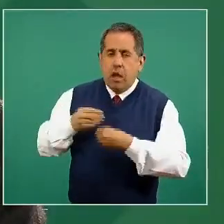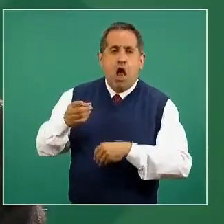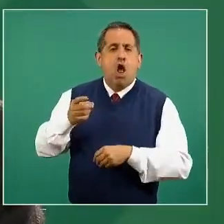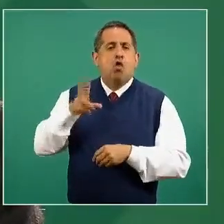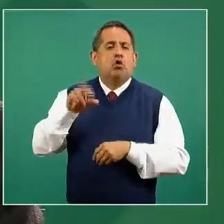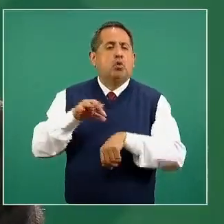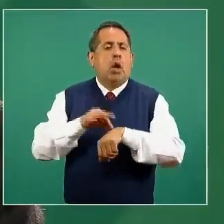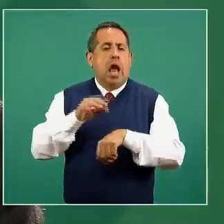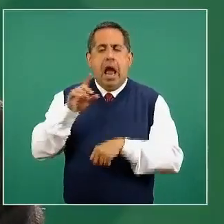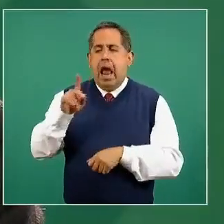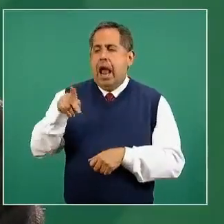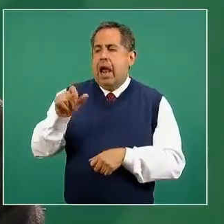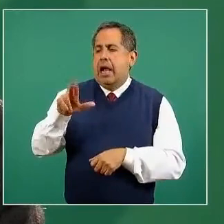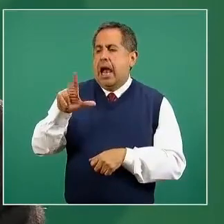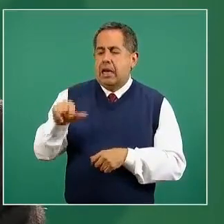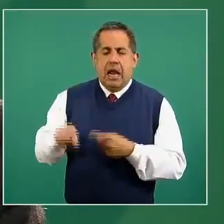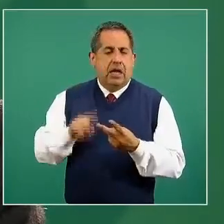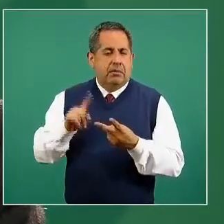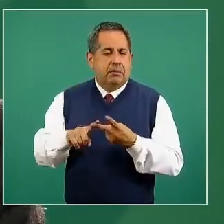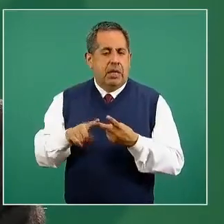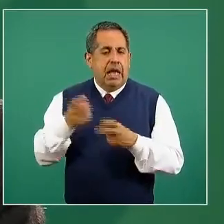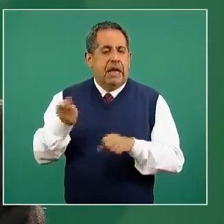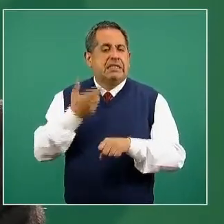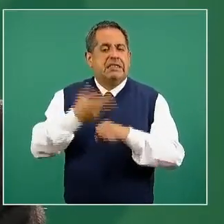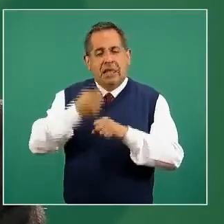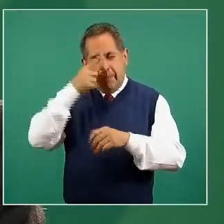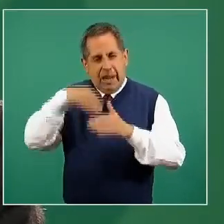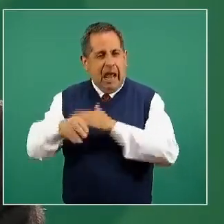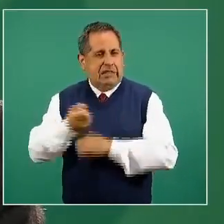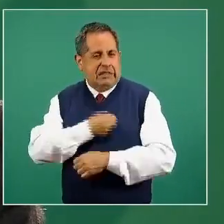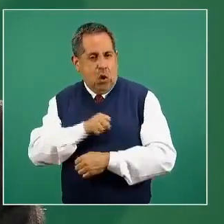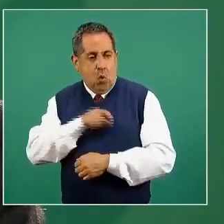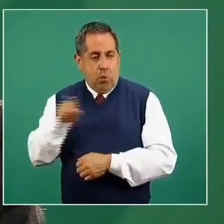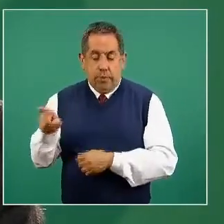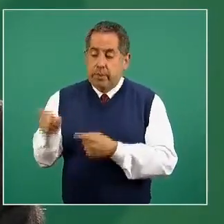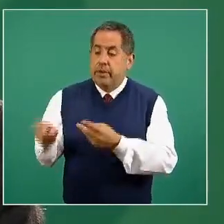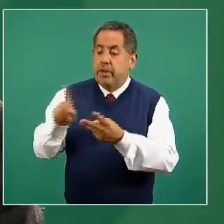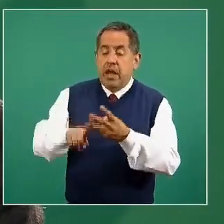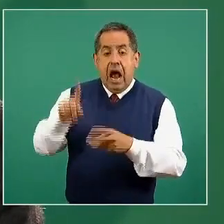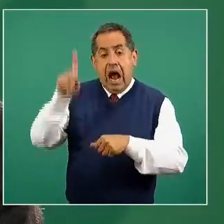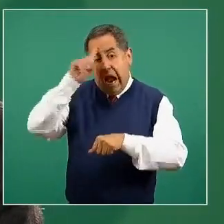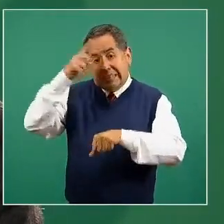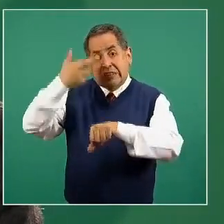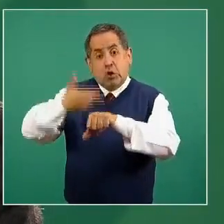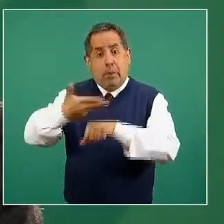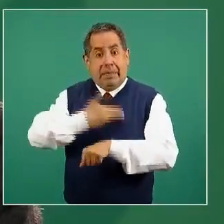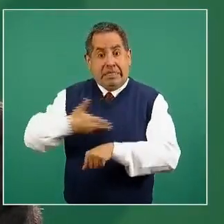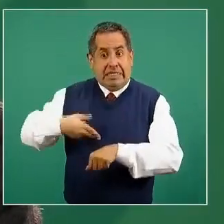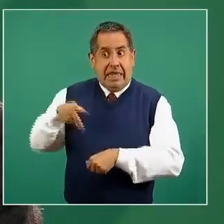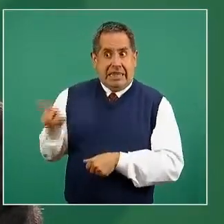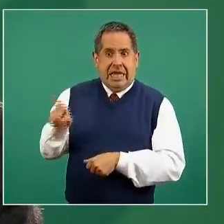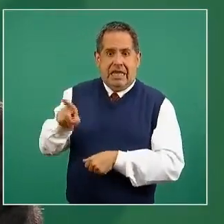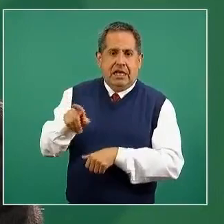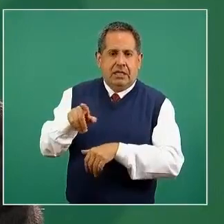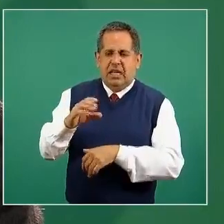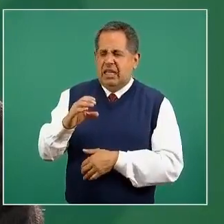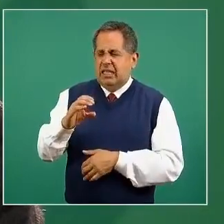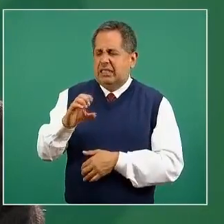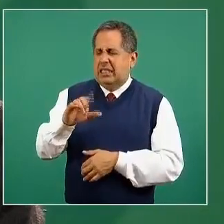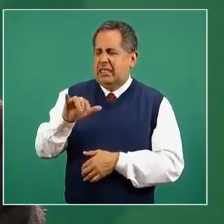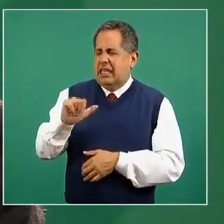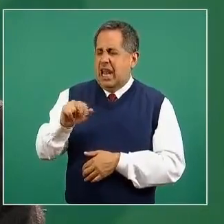Carla Bisotti, la secretaria de Acceso a la Salud y la asesora presidencial Cecilia